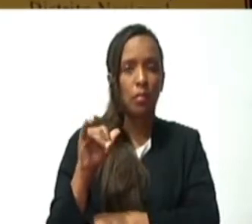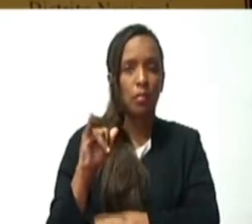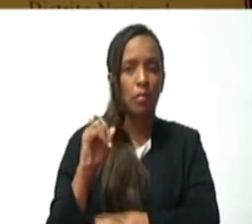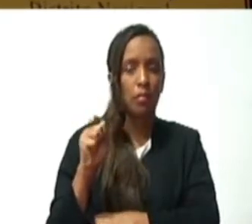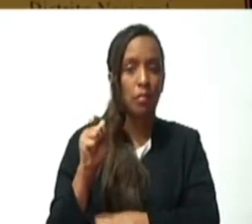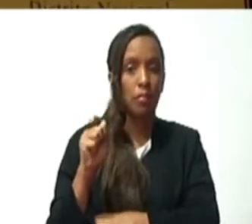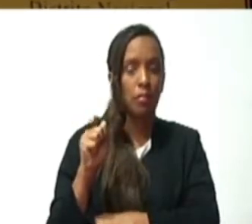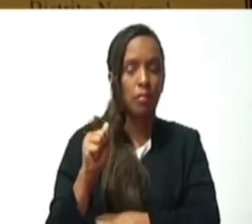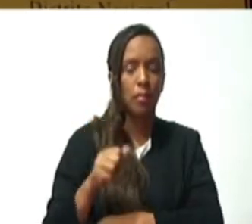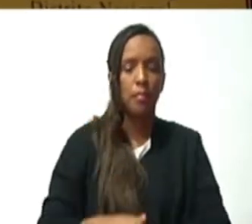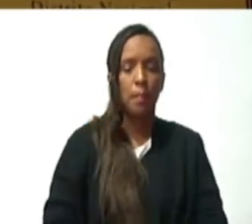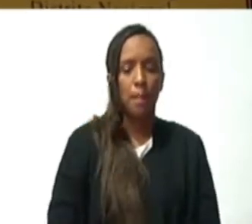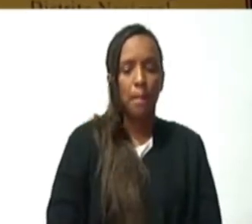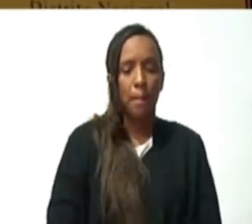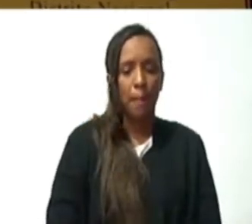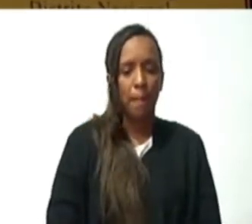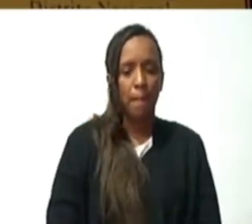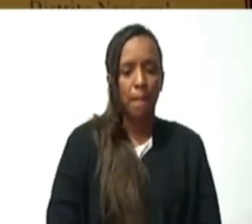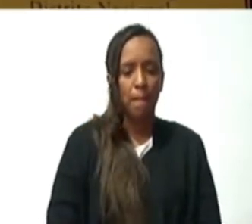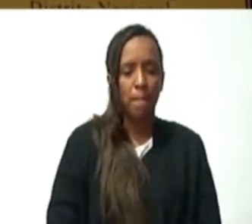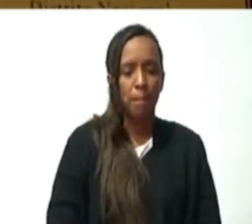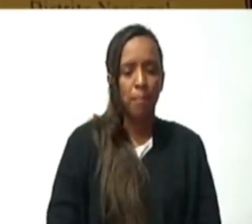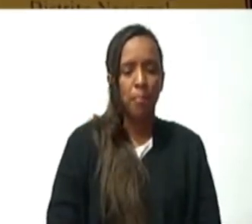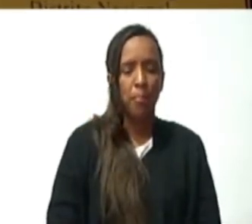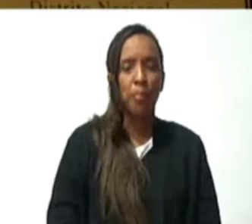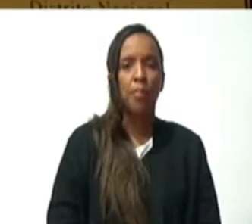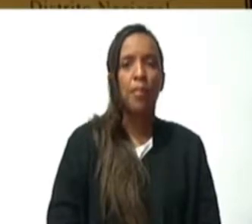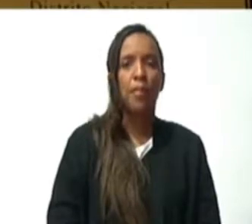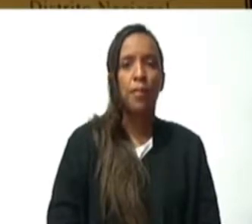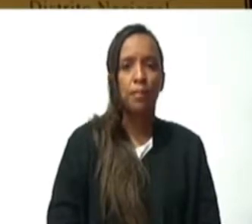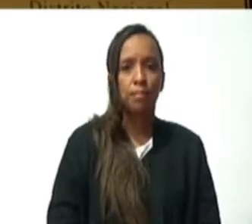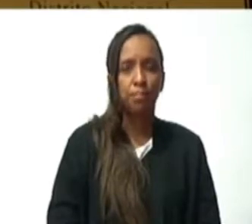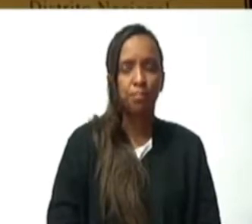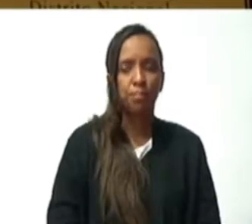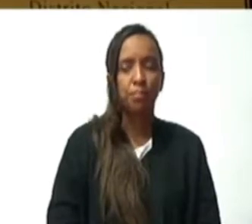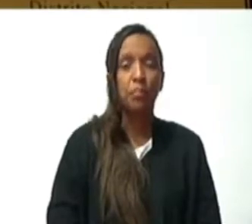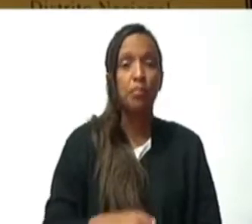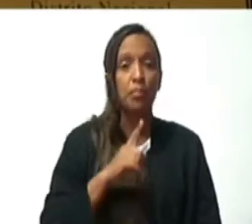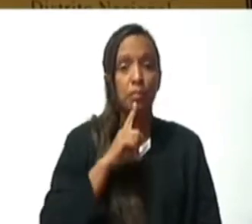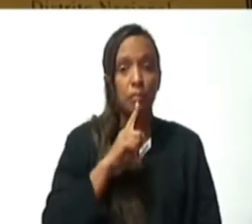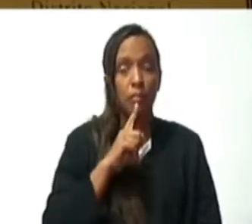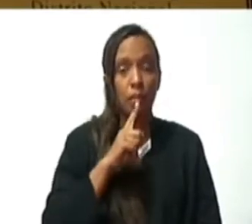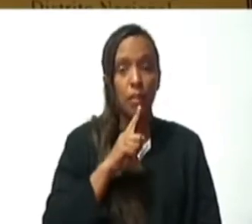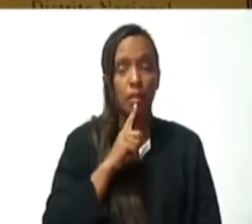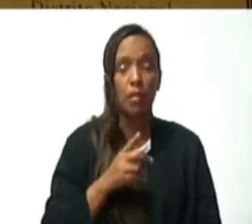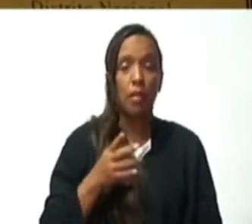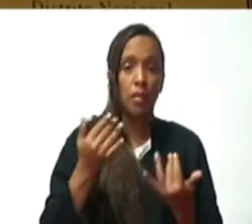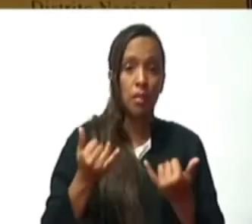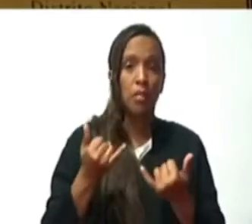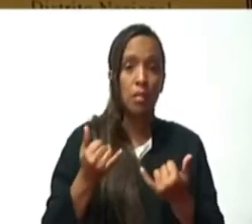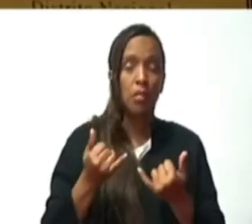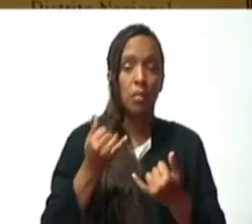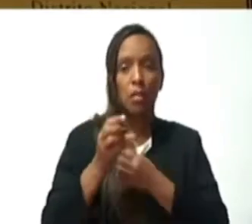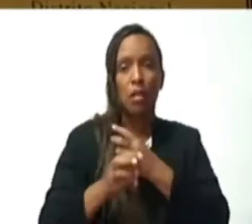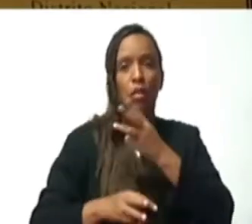el proceso de globalización se verifica en todas las naciones del mundo.